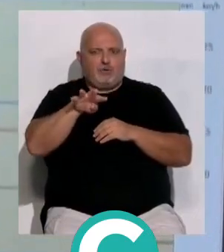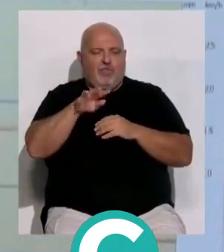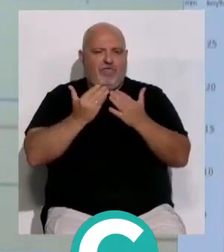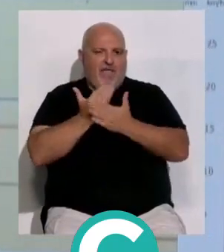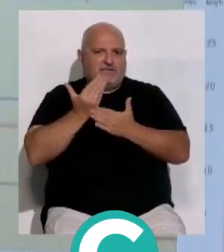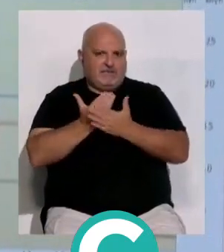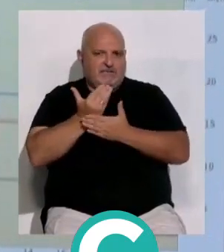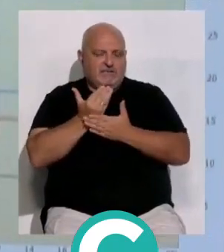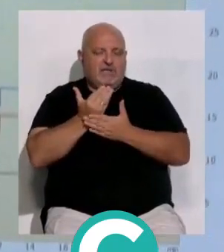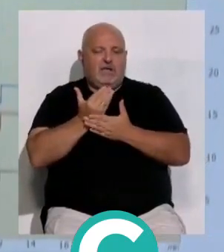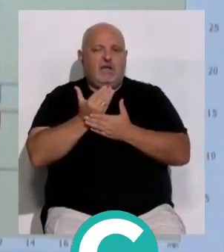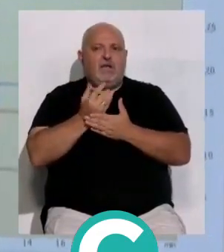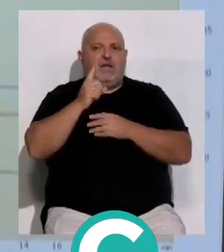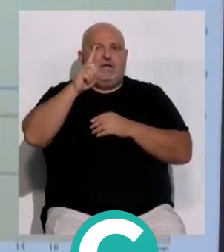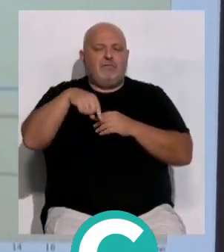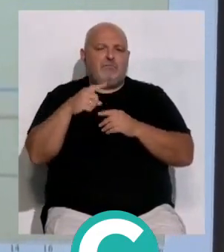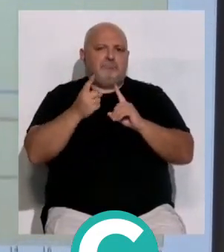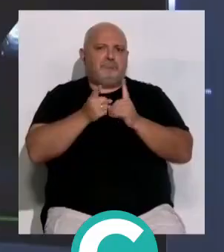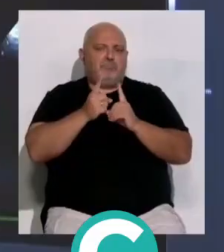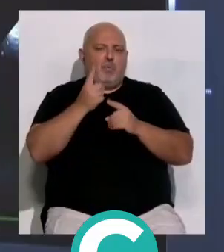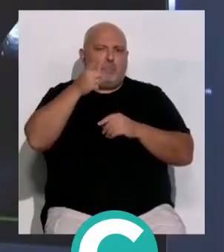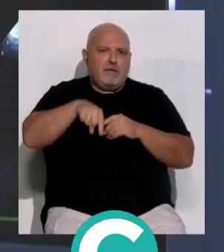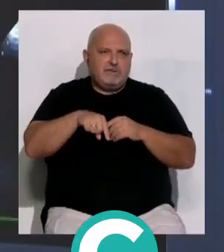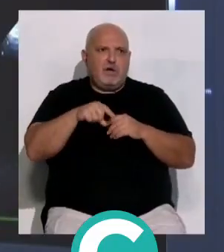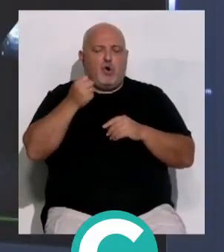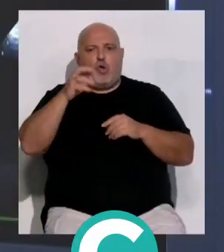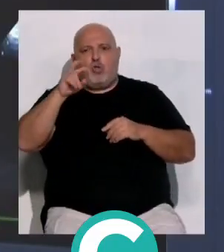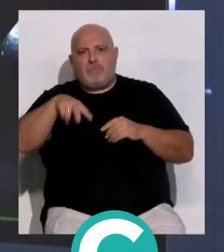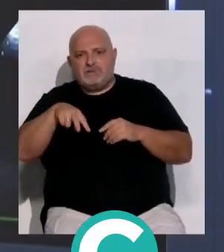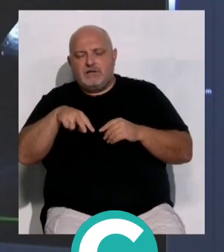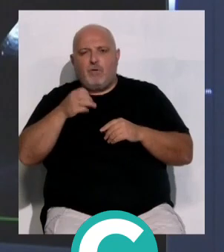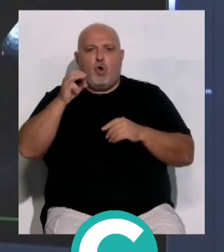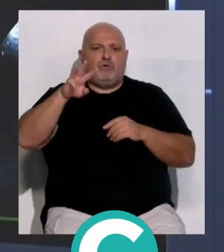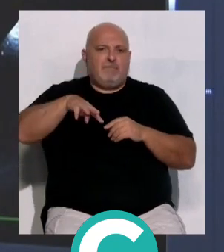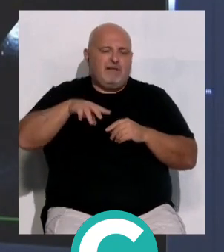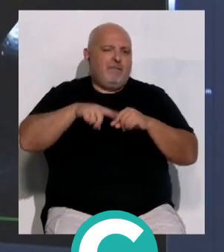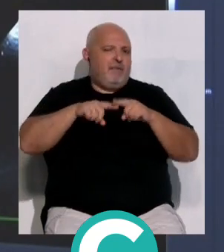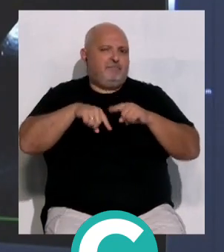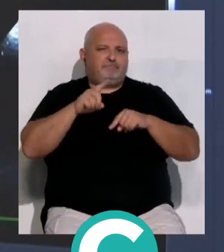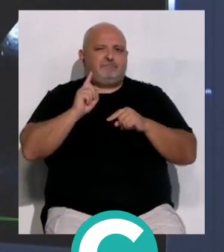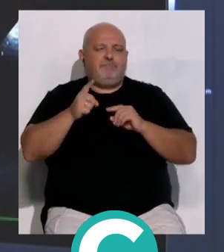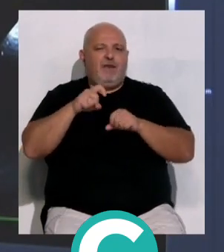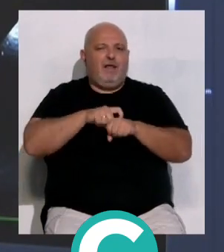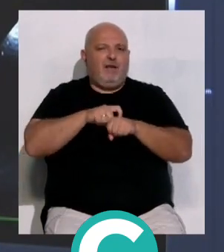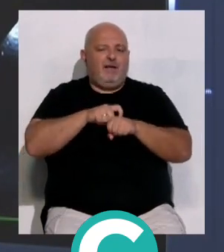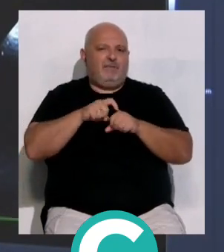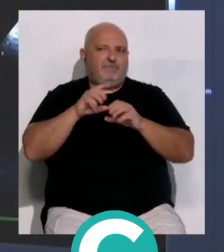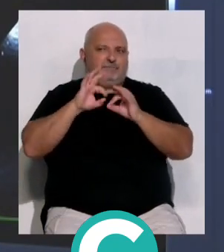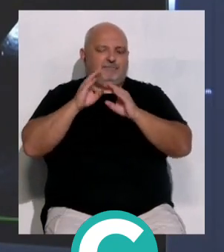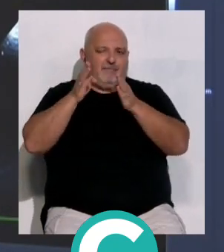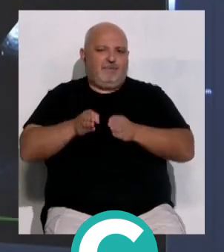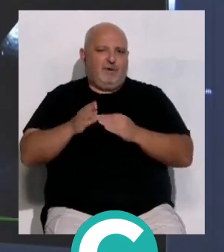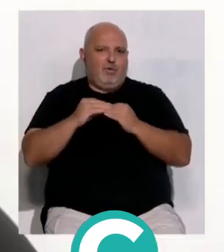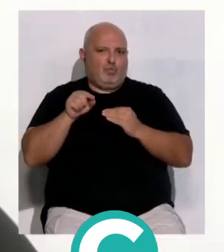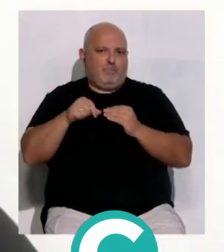y durante la variación también es oscilatoria. Puede ser un mes, puede ser 2 meses, puede ser 3 meses. Todo eso lo va a marcar las características clínicas que tenga el